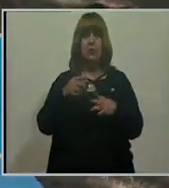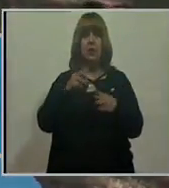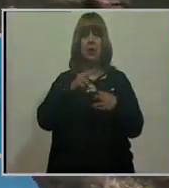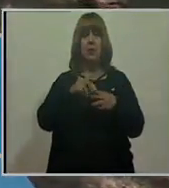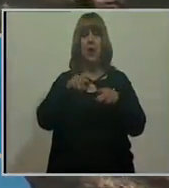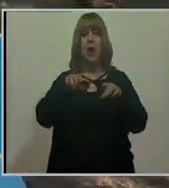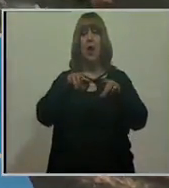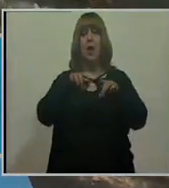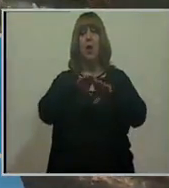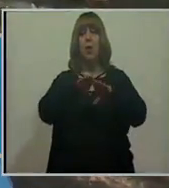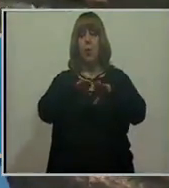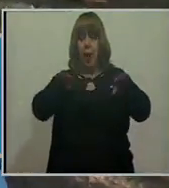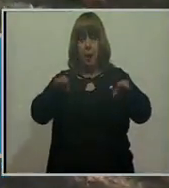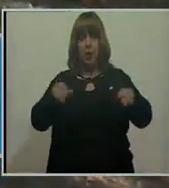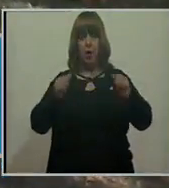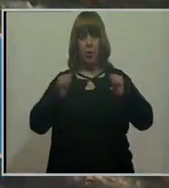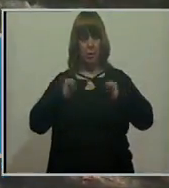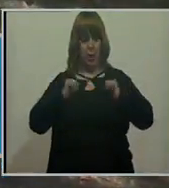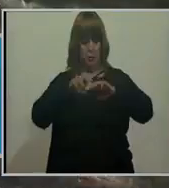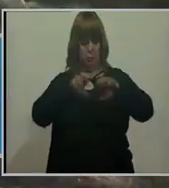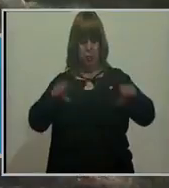de los bancos. Bueno, en fin,